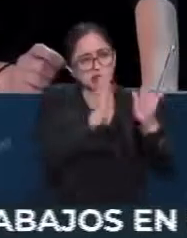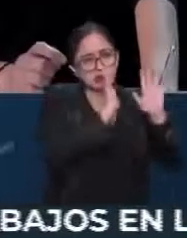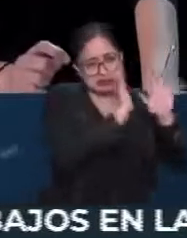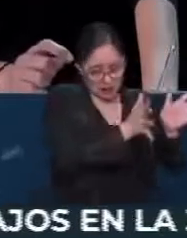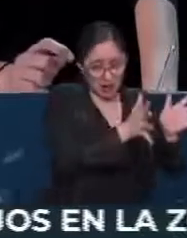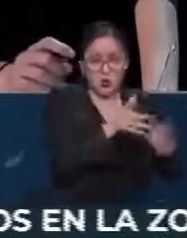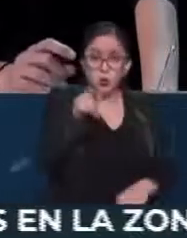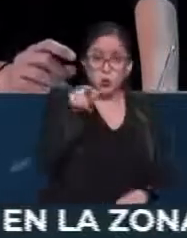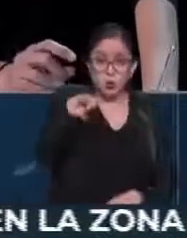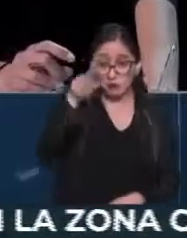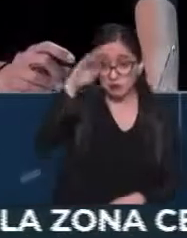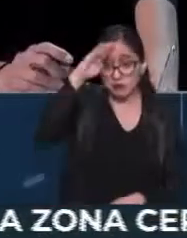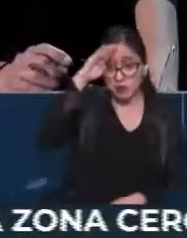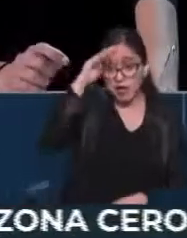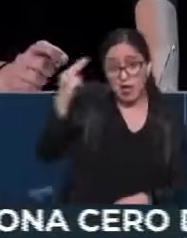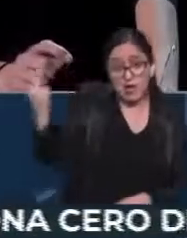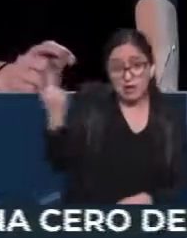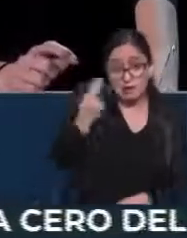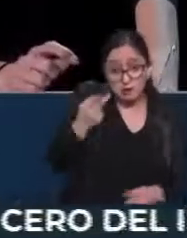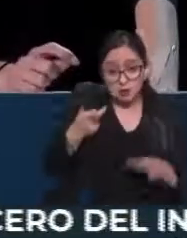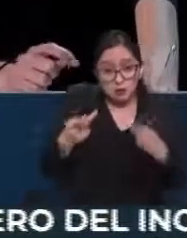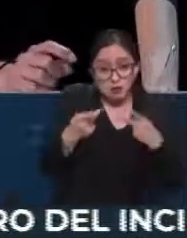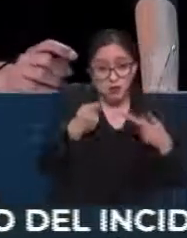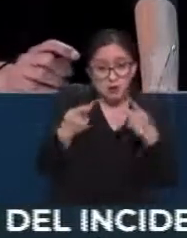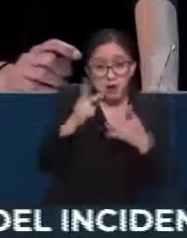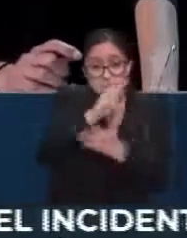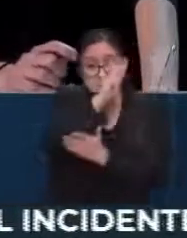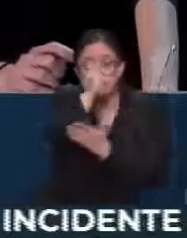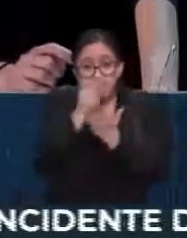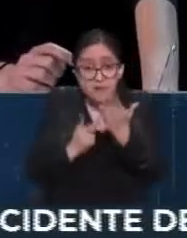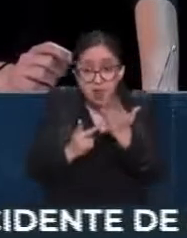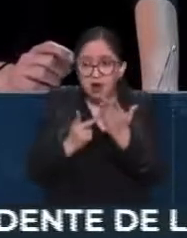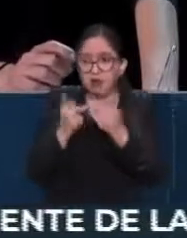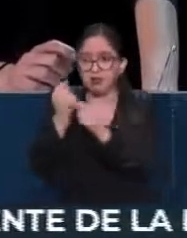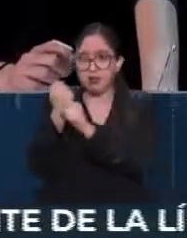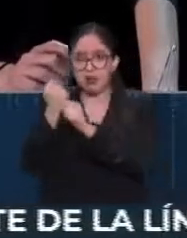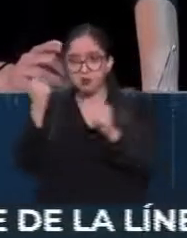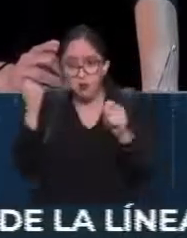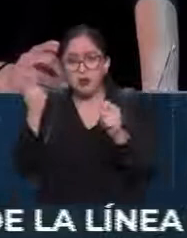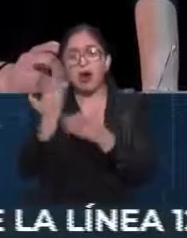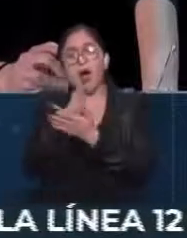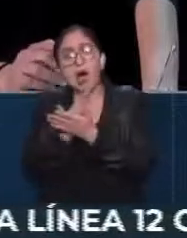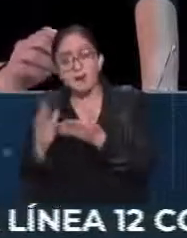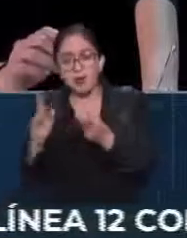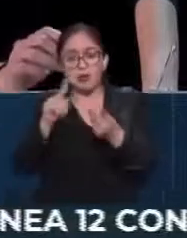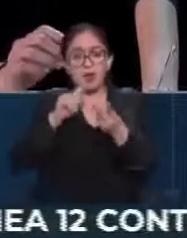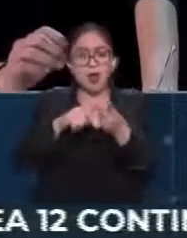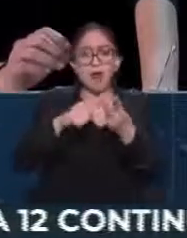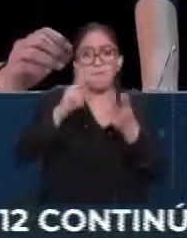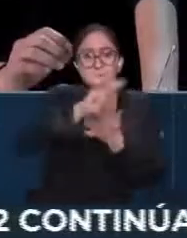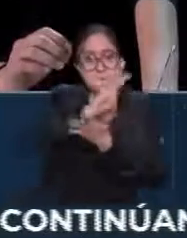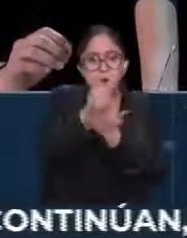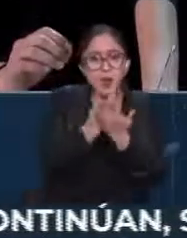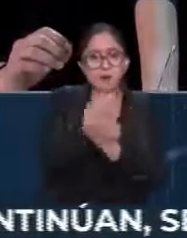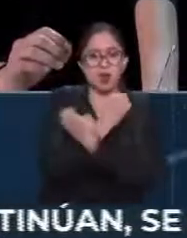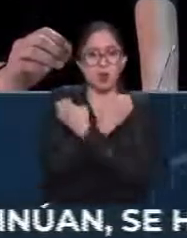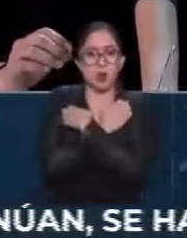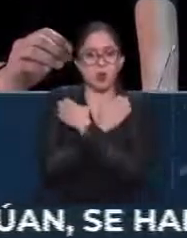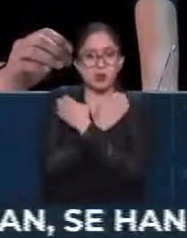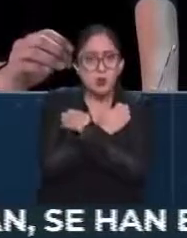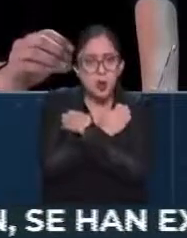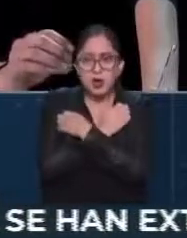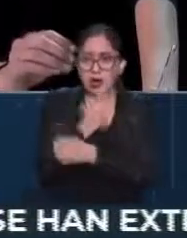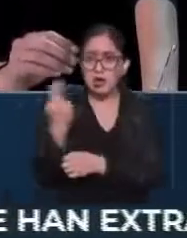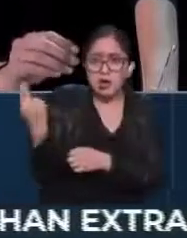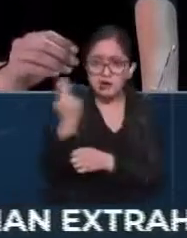y un plan de estudios? ¿Crees que se requiera generar un plan de estudios que conlleve toda la experiencia de